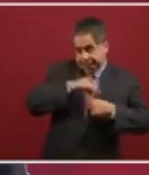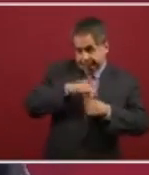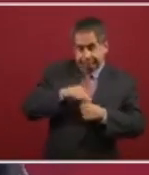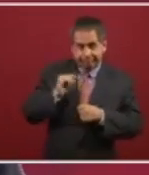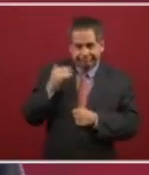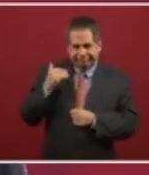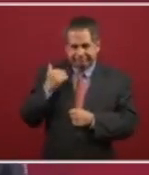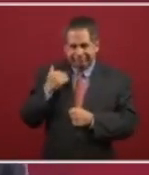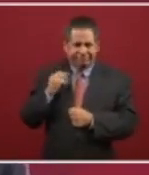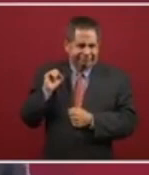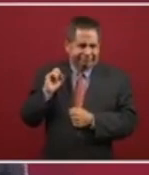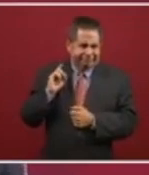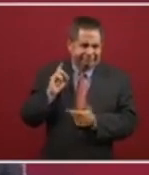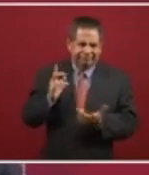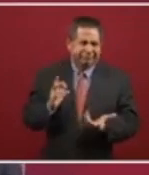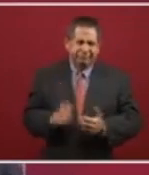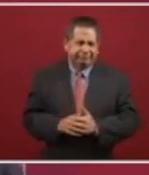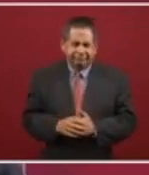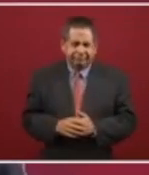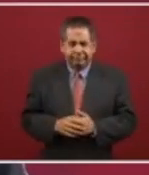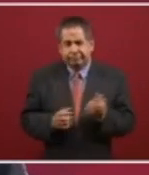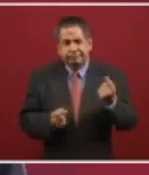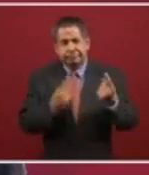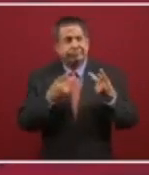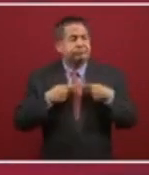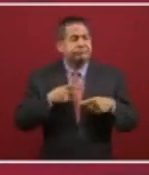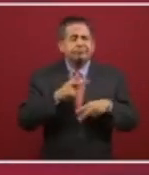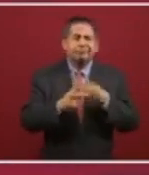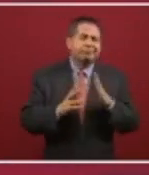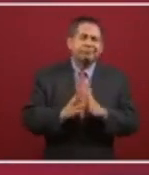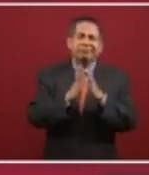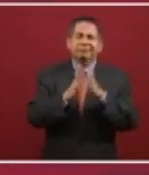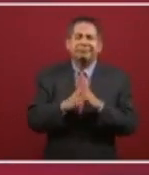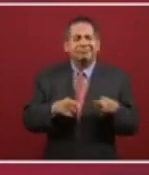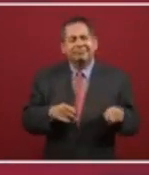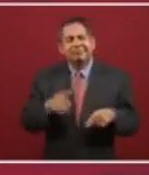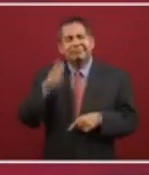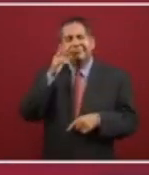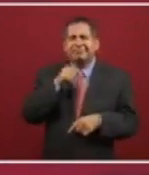a lo mejor también la gente no participa porque no